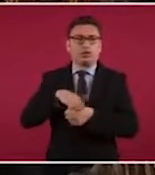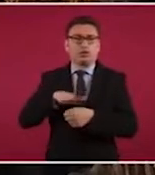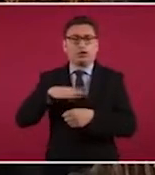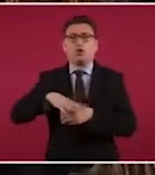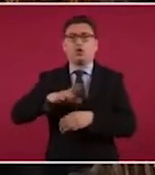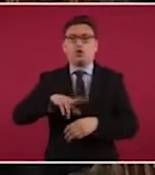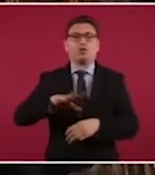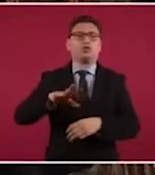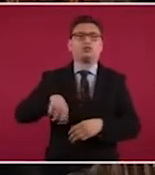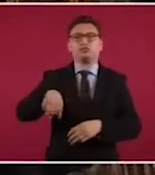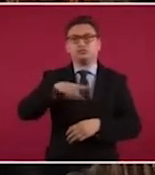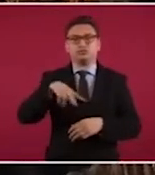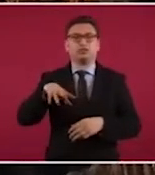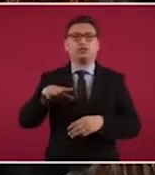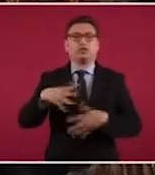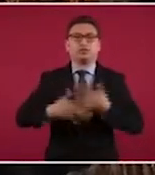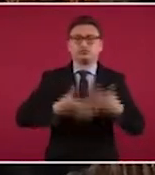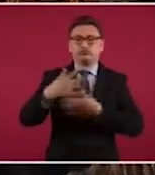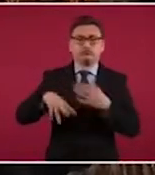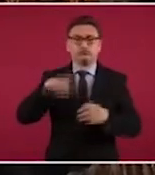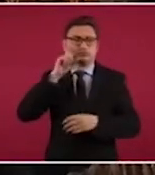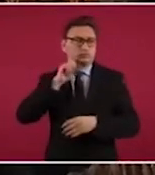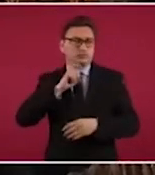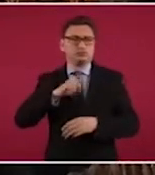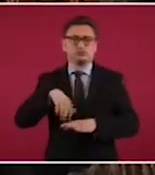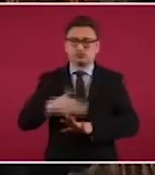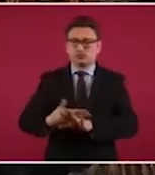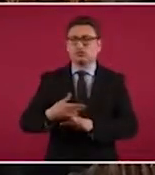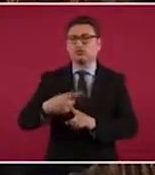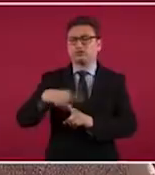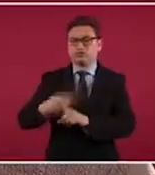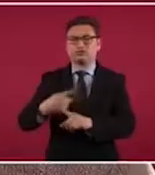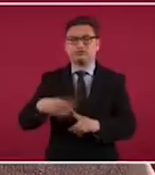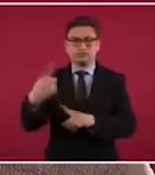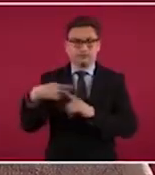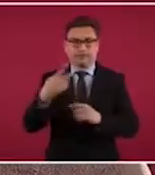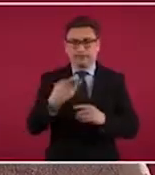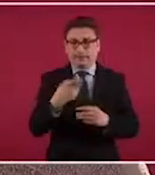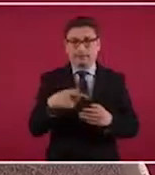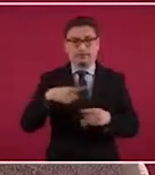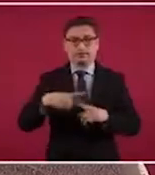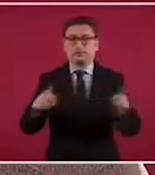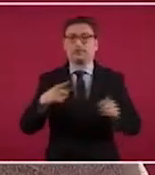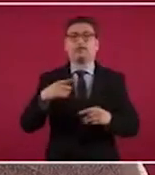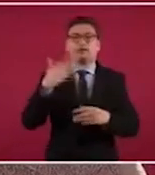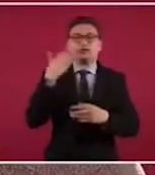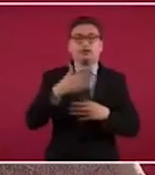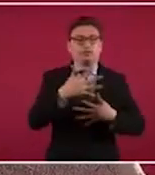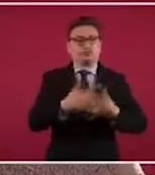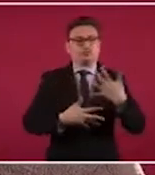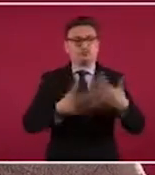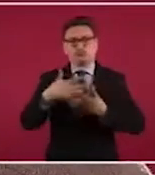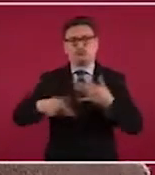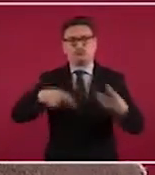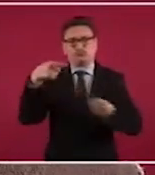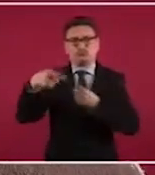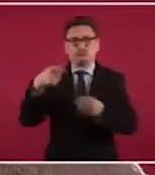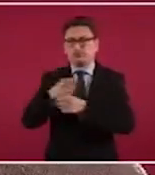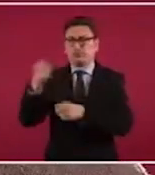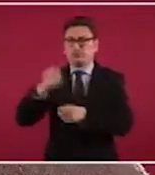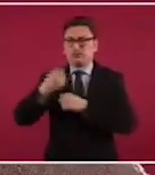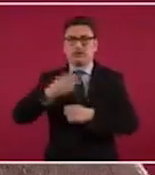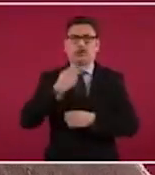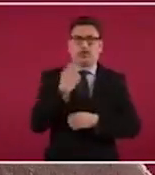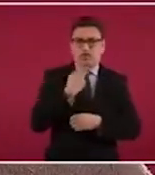sexual, pero este va más allá. Vamos por la erradicación de todos los tipos de violencia: física,